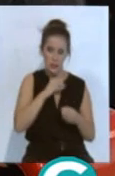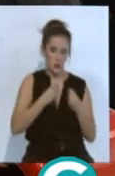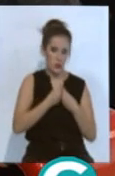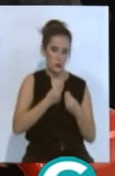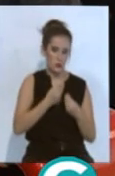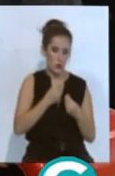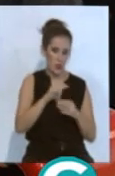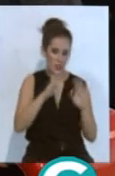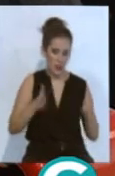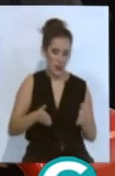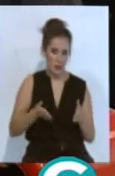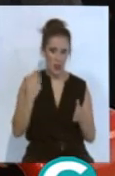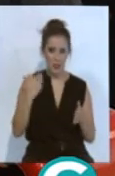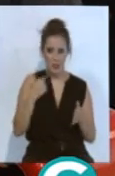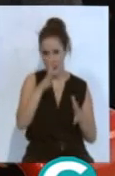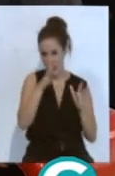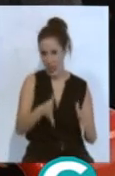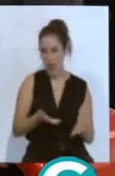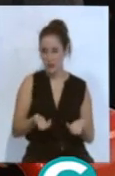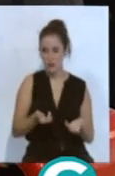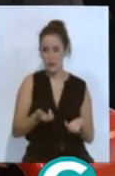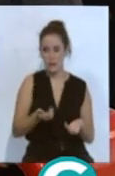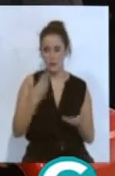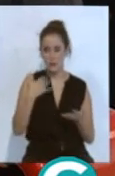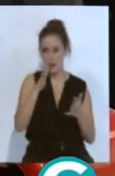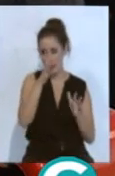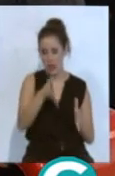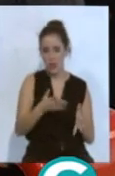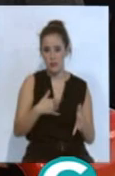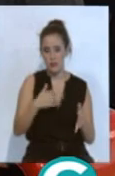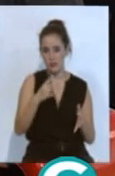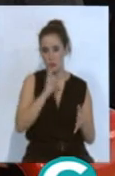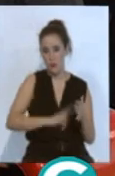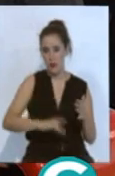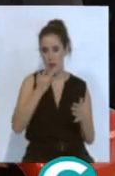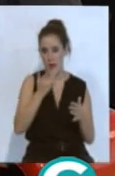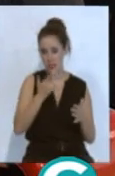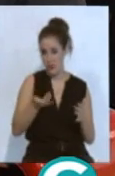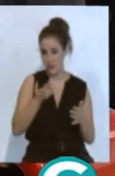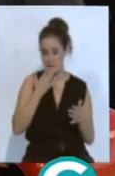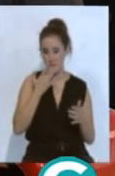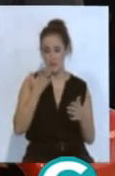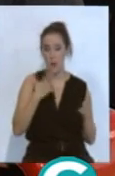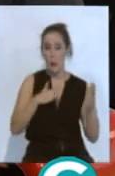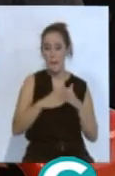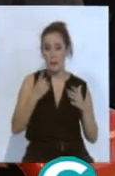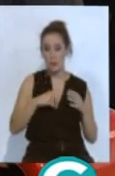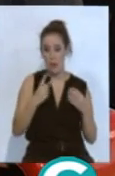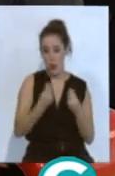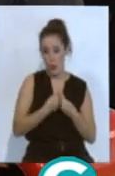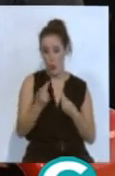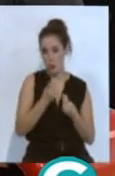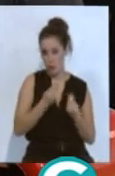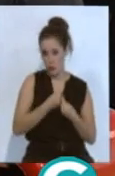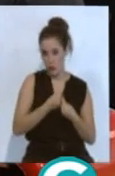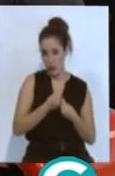el escenario desde hace 10 años. ¿Desde cuándo eso te va a decir, Carlos? El submarino amarillo, ¿no? Llevan cantando. Lo que pasa es que cuando paró también estábamos juntos, vamos. Claro,